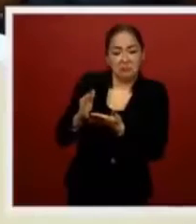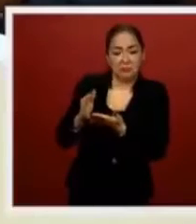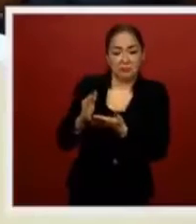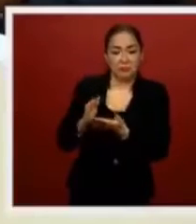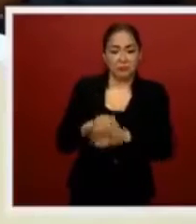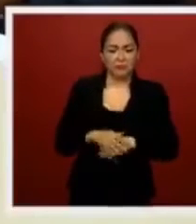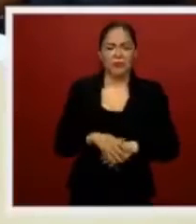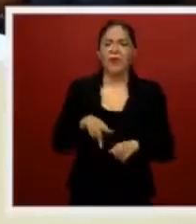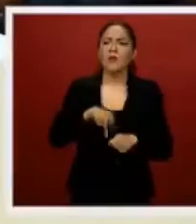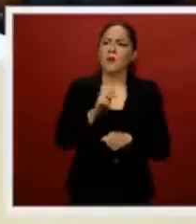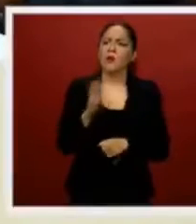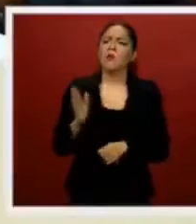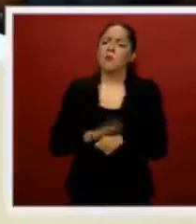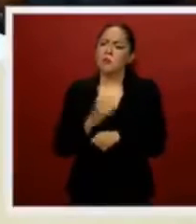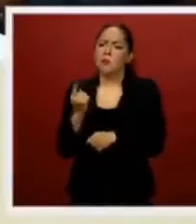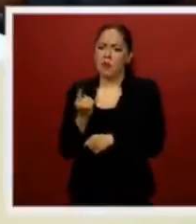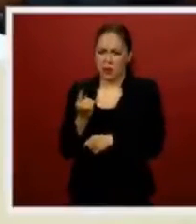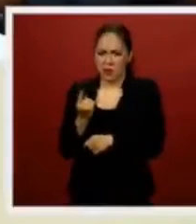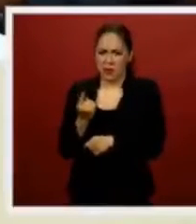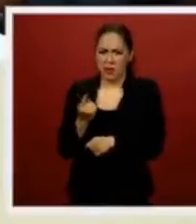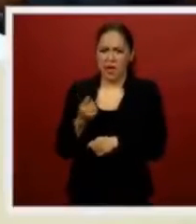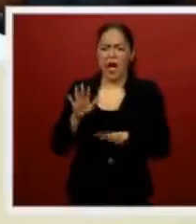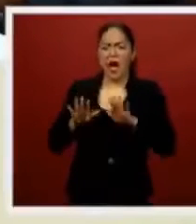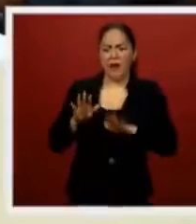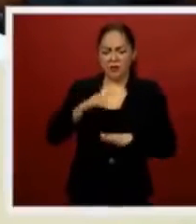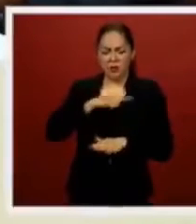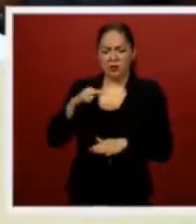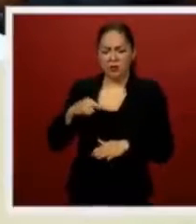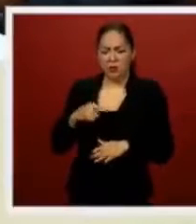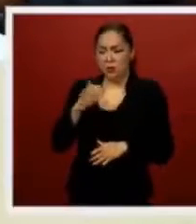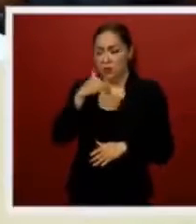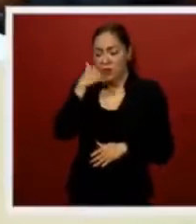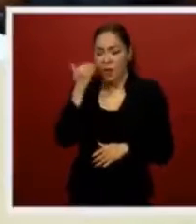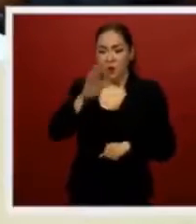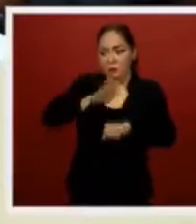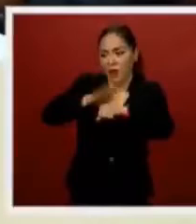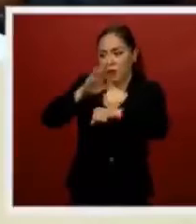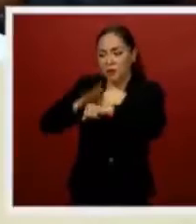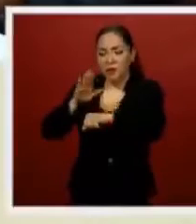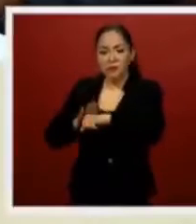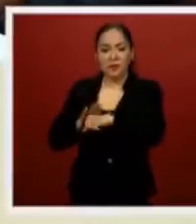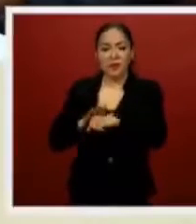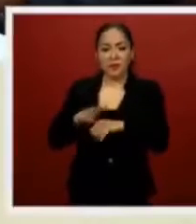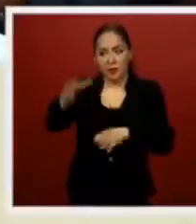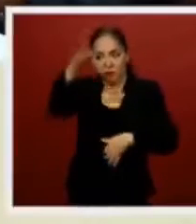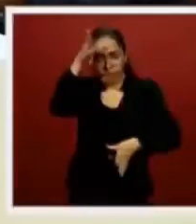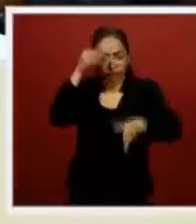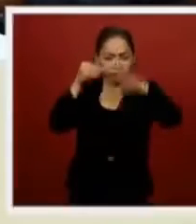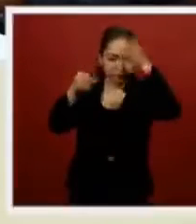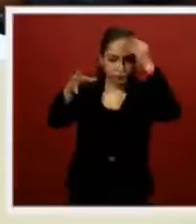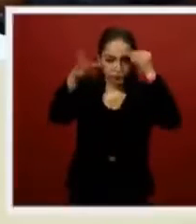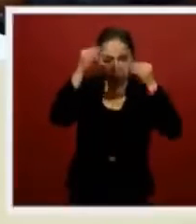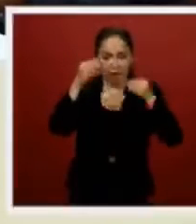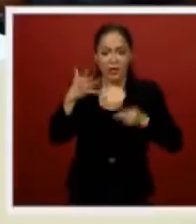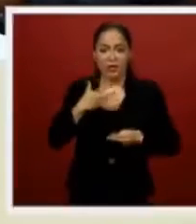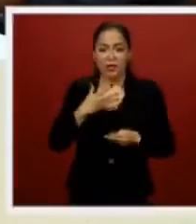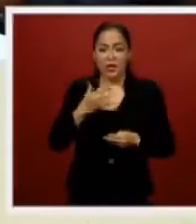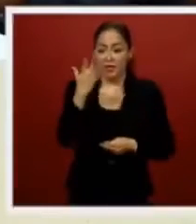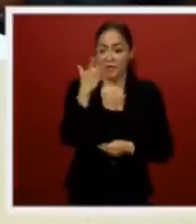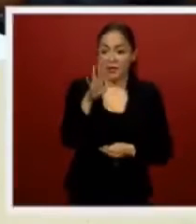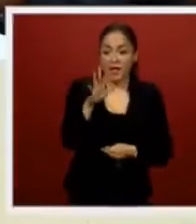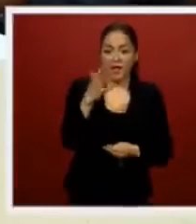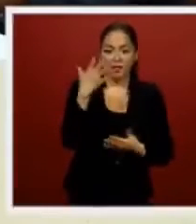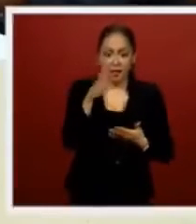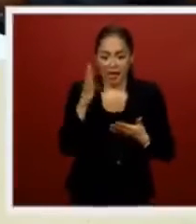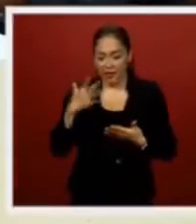Porque de repente nos hemos visto como muy competitivos, no sé, para para tener buenas